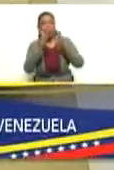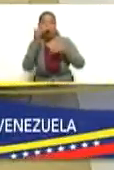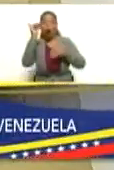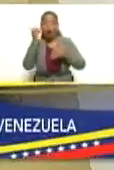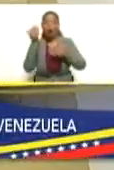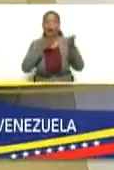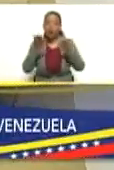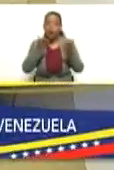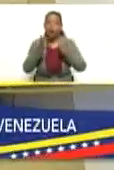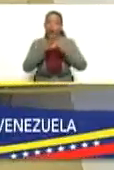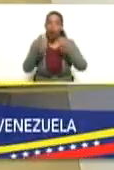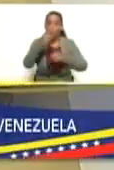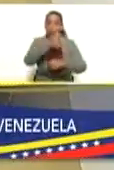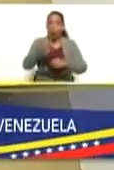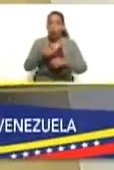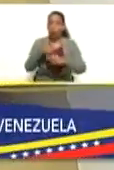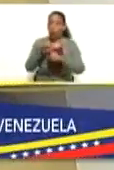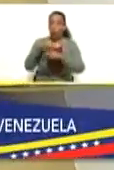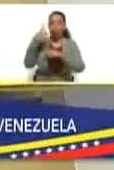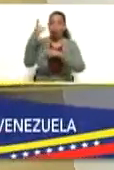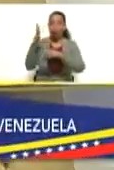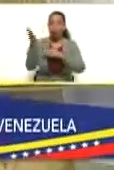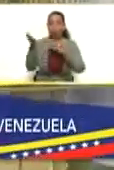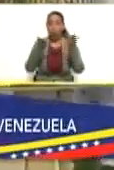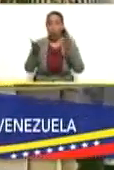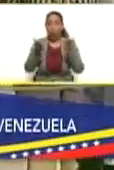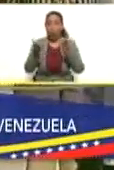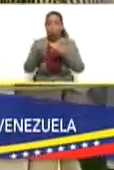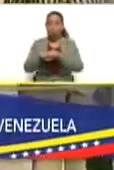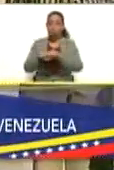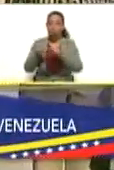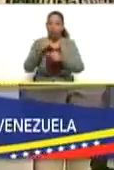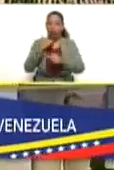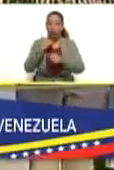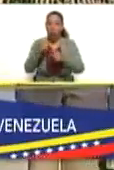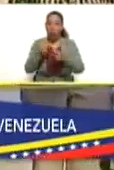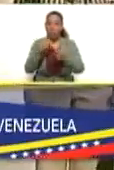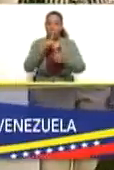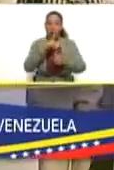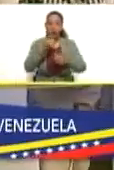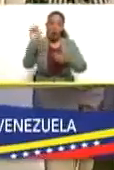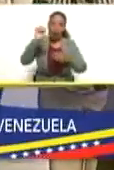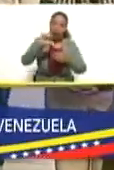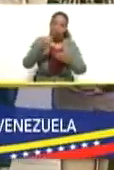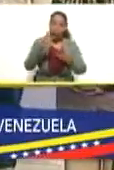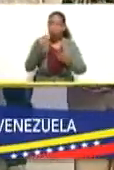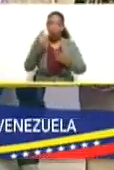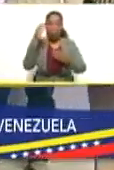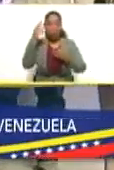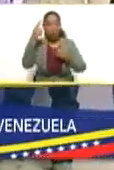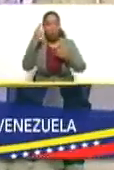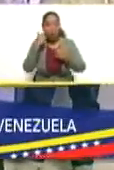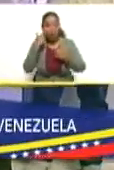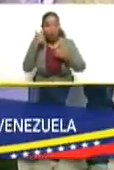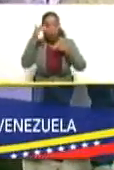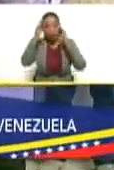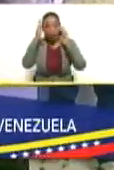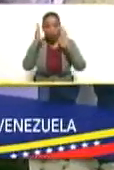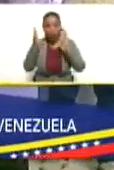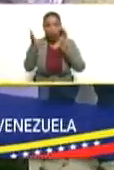servicios. No dejar que los servicios bajen, que se dañen, que se deterioren. Estar pendiente de los servicios de